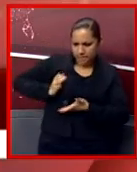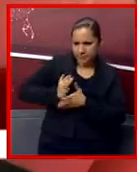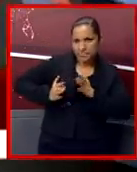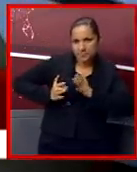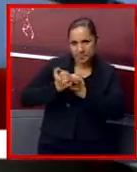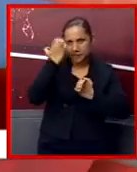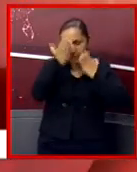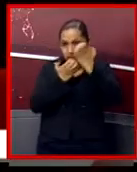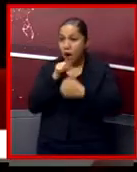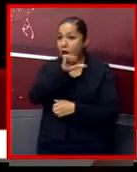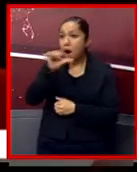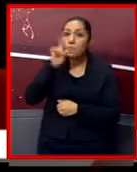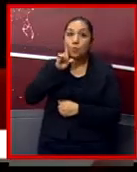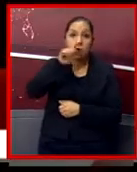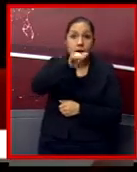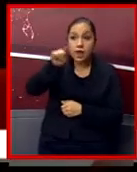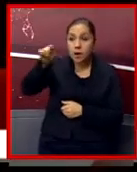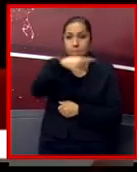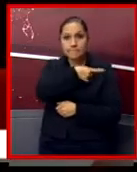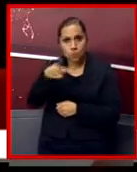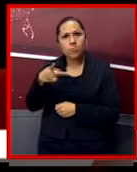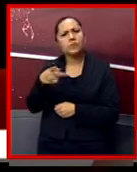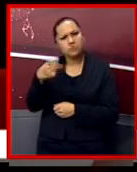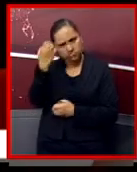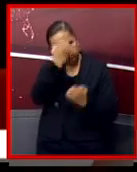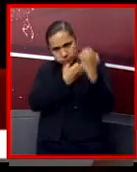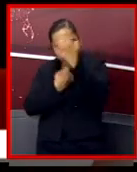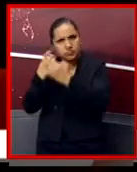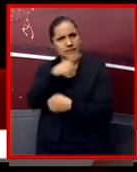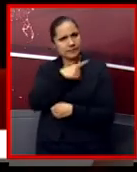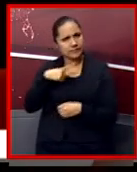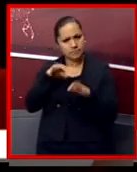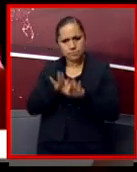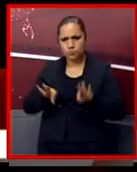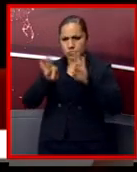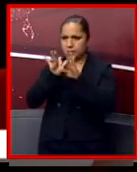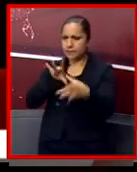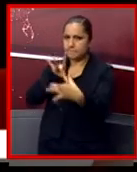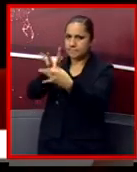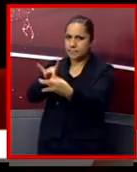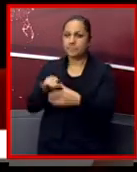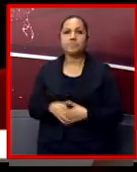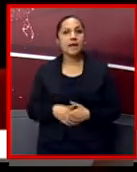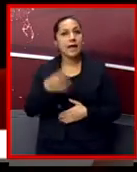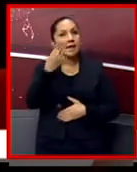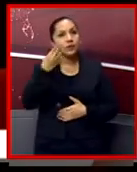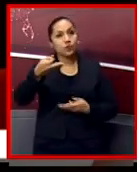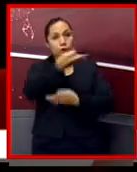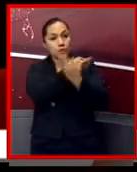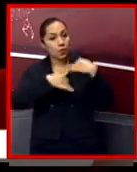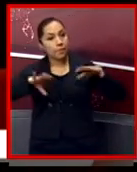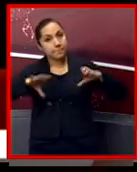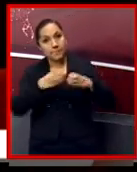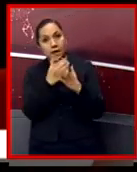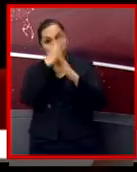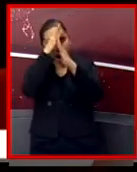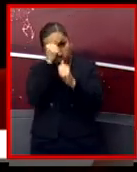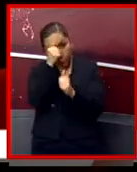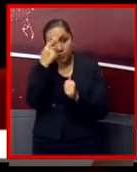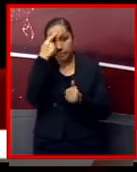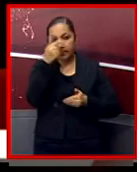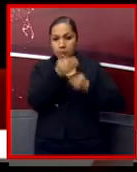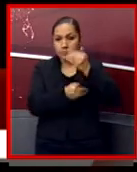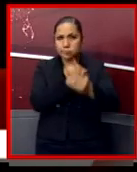pobreza. Hagamos un frente común para garantizar desde todos los ámbitos que las mujeres de este